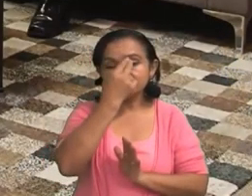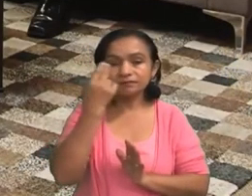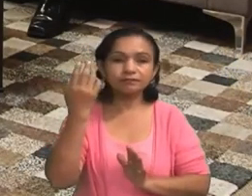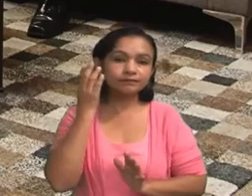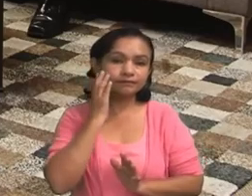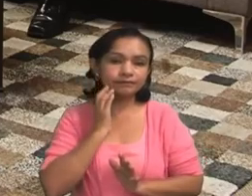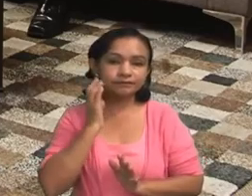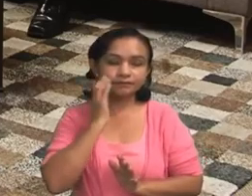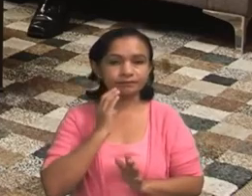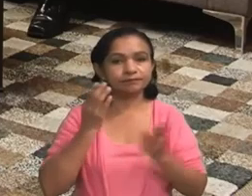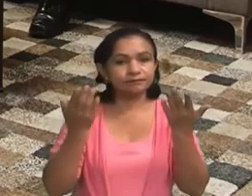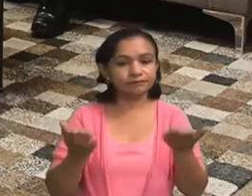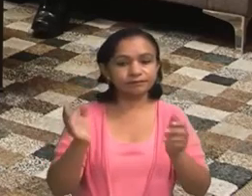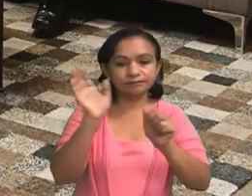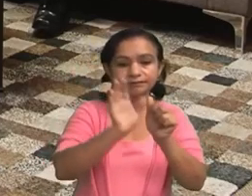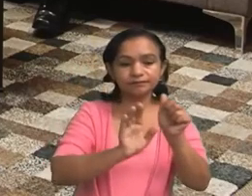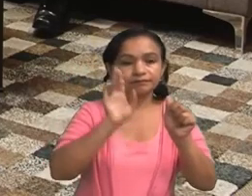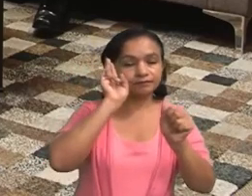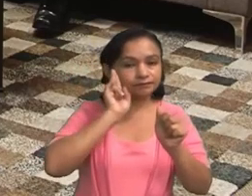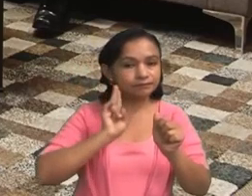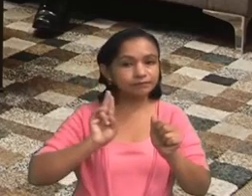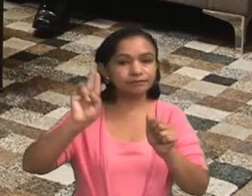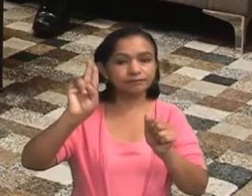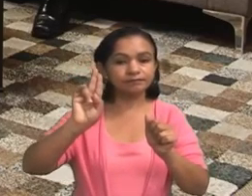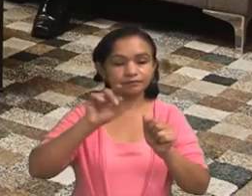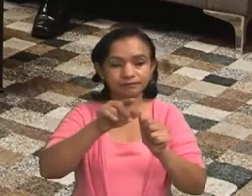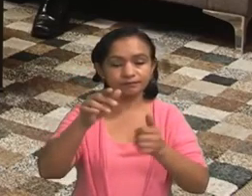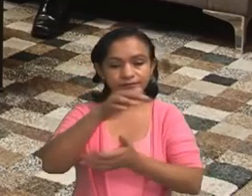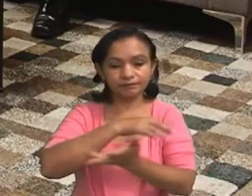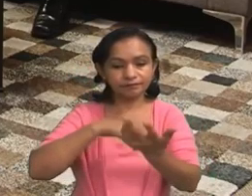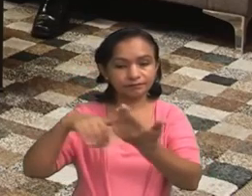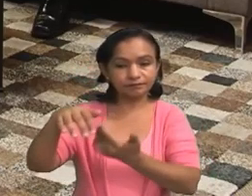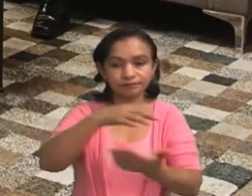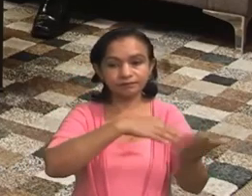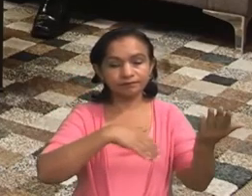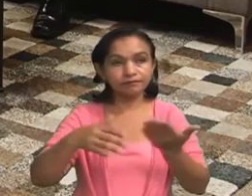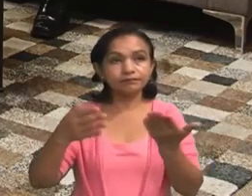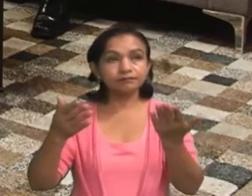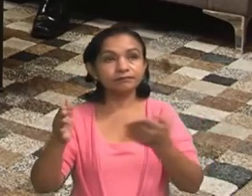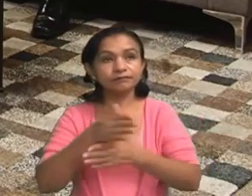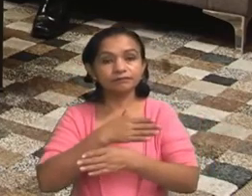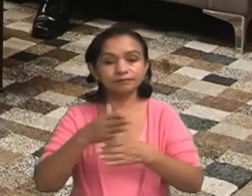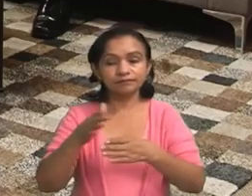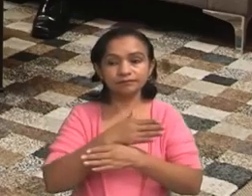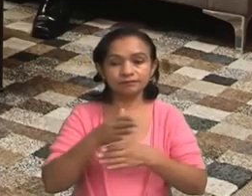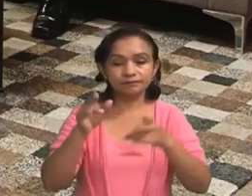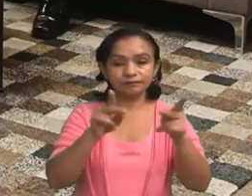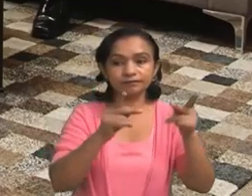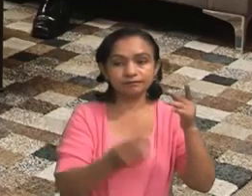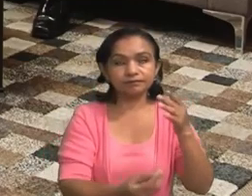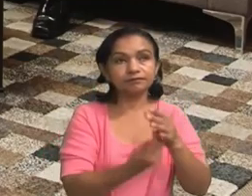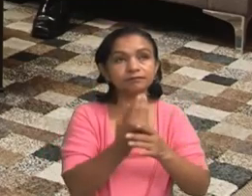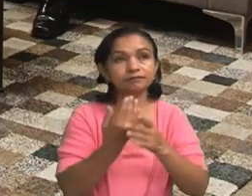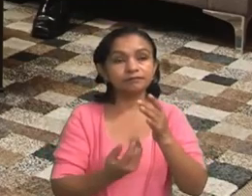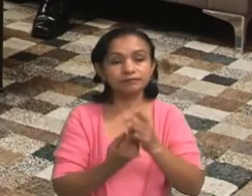claro, obviamente cada universidad tendrá su nivel de interacción mayor o menor con los productores y las productoras en el área